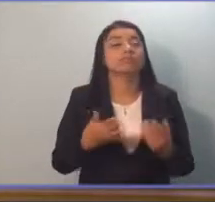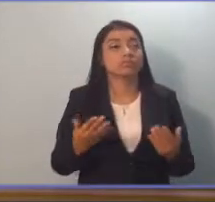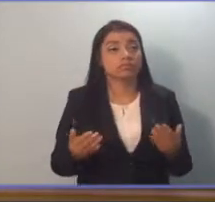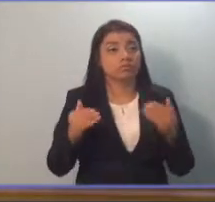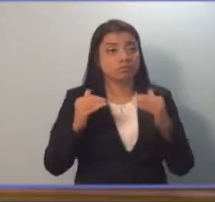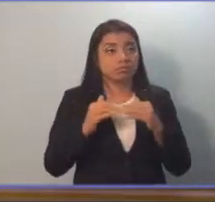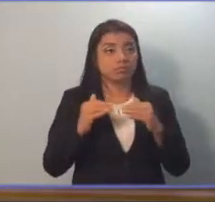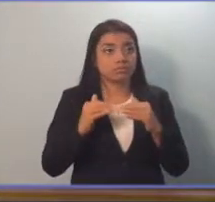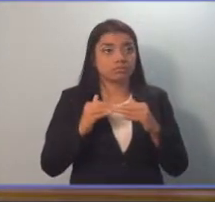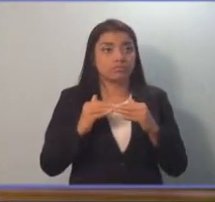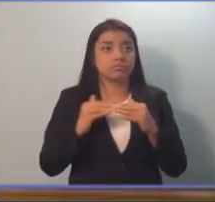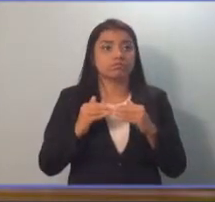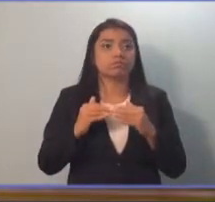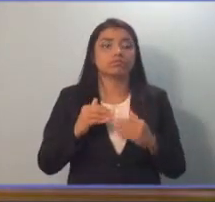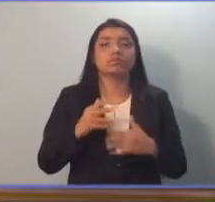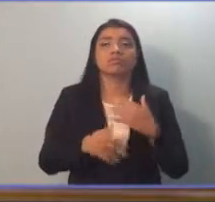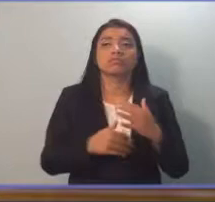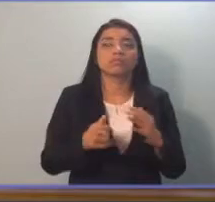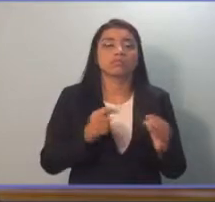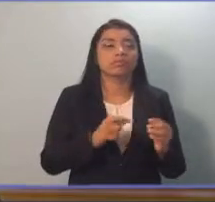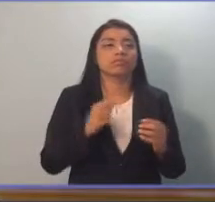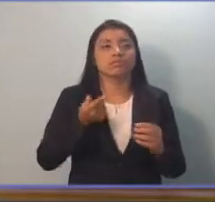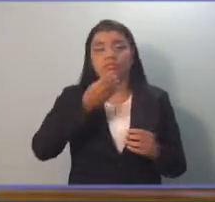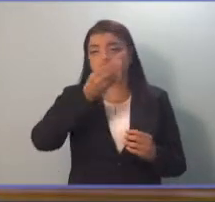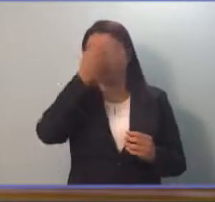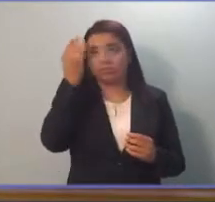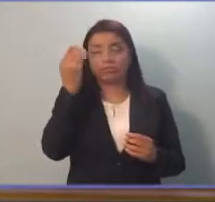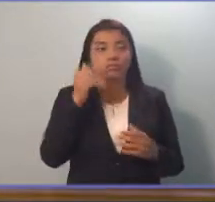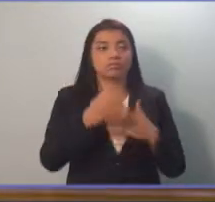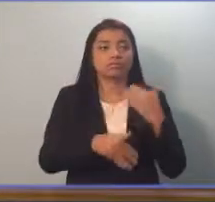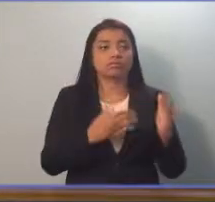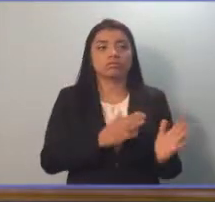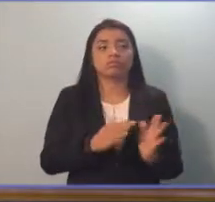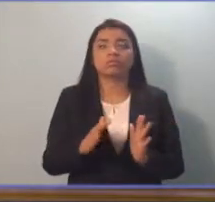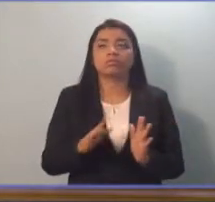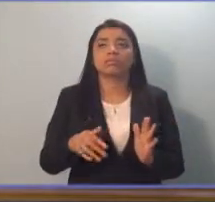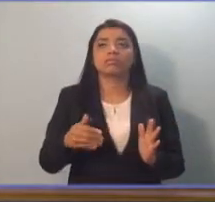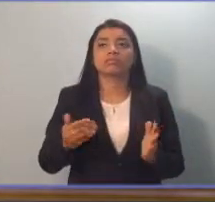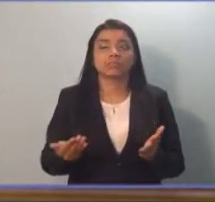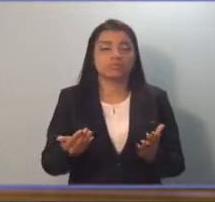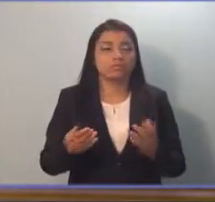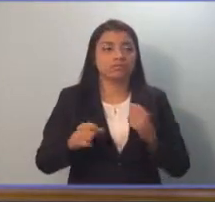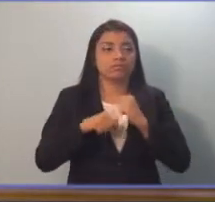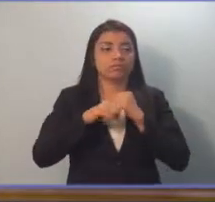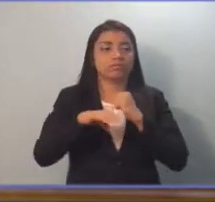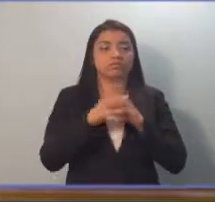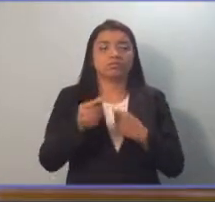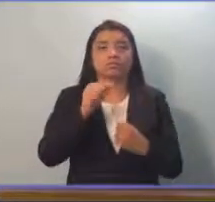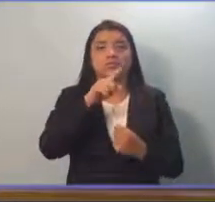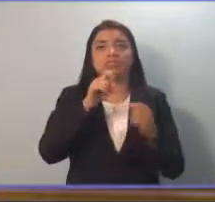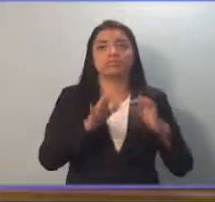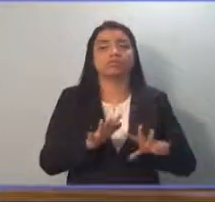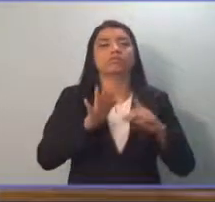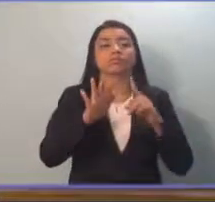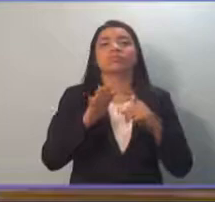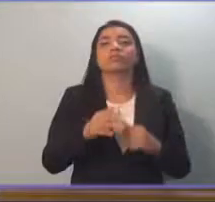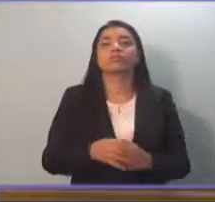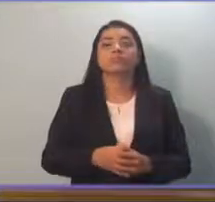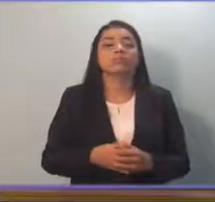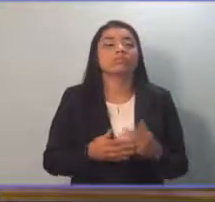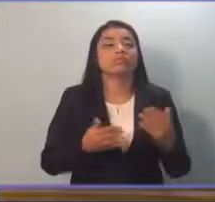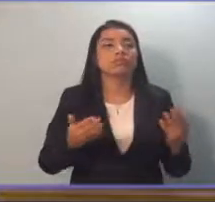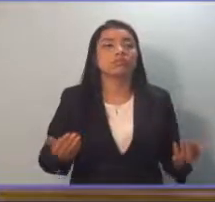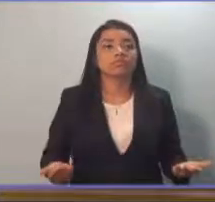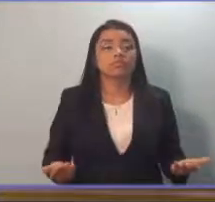Asimismo, la primera promoción de formación inicial, que es la promoción 116, que